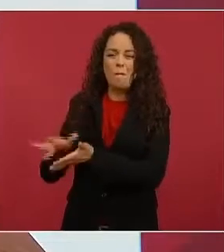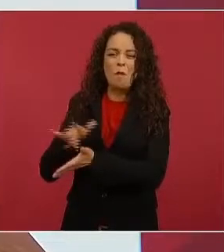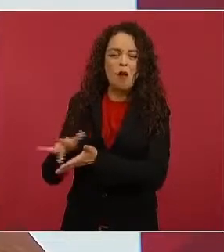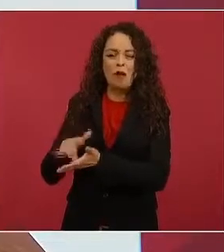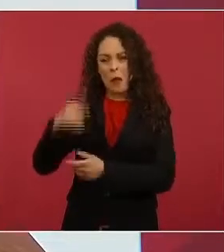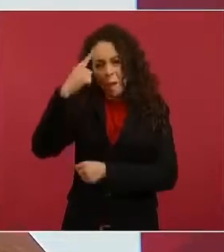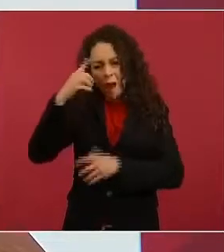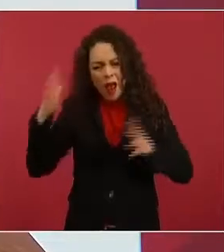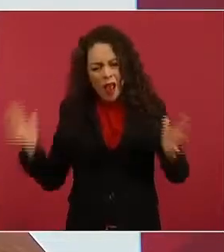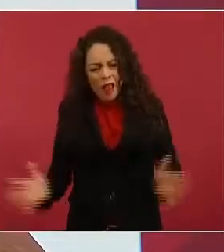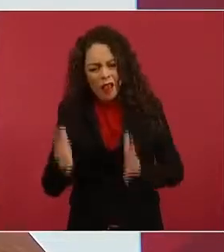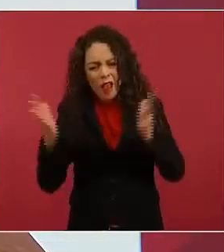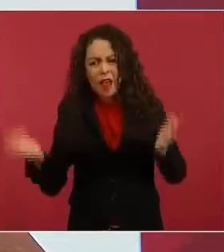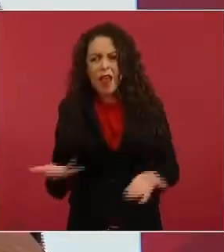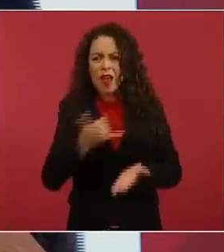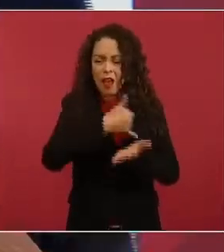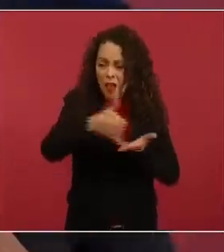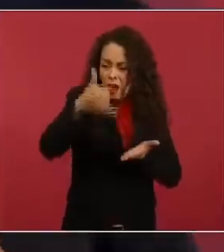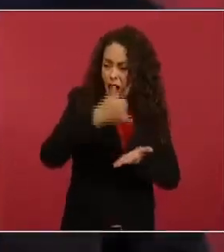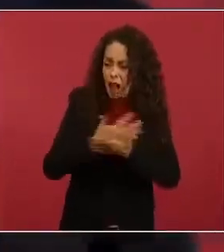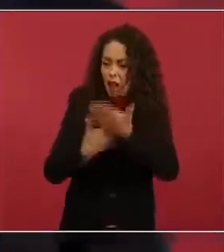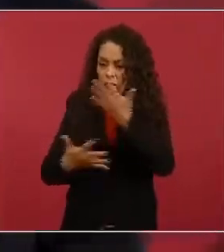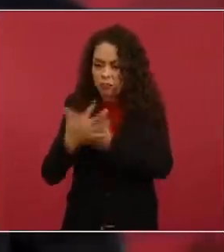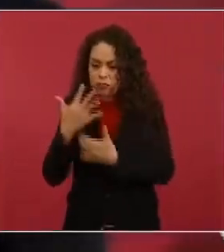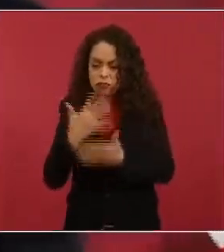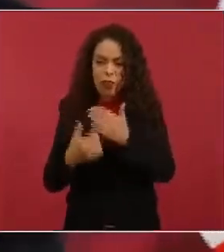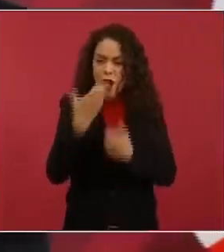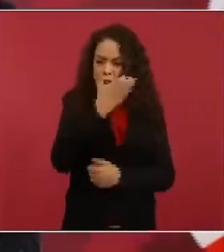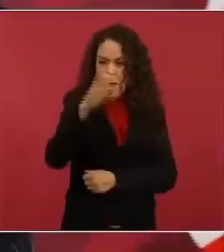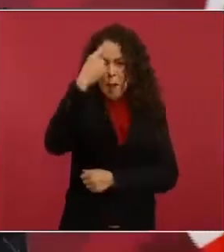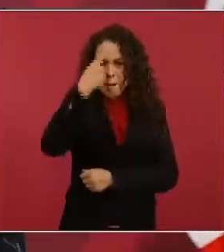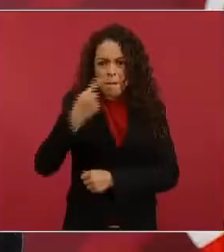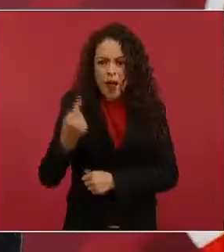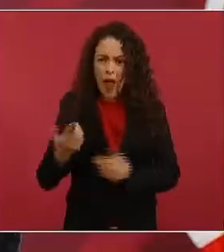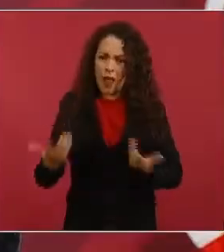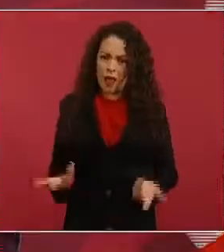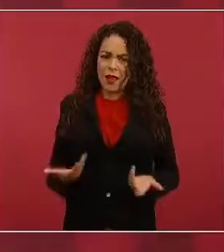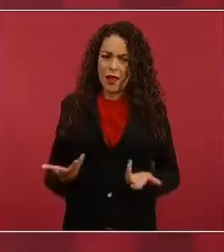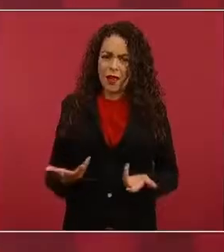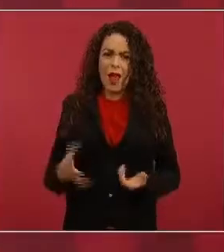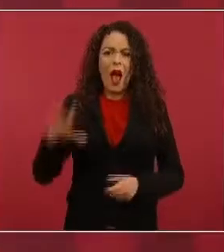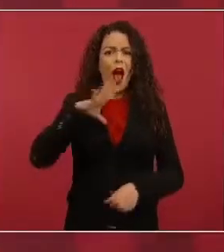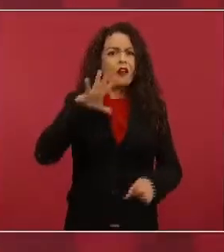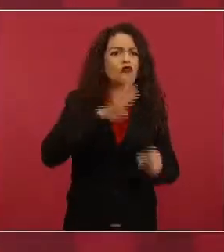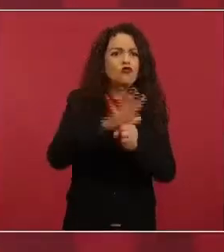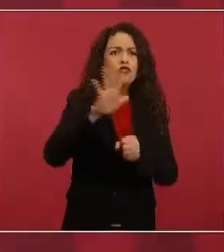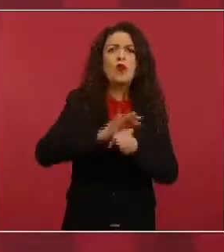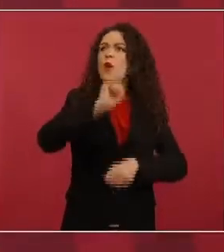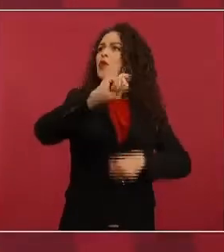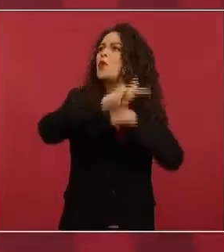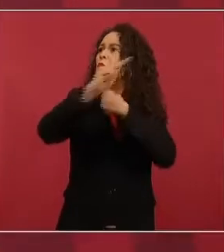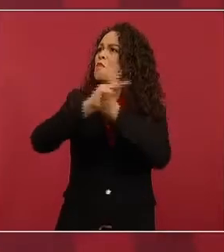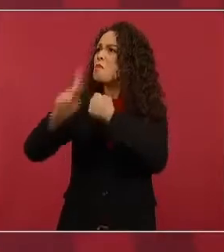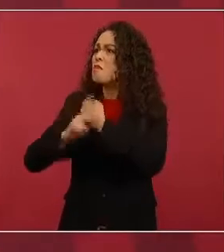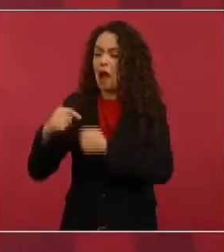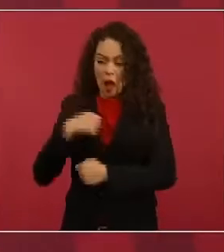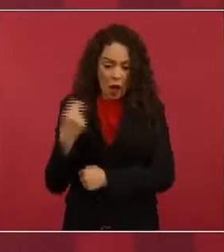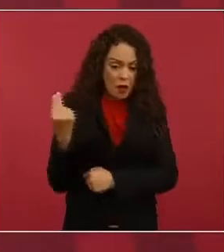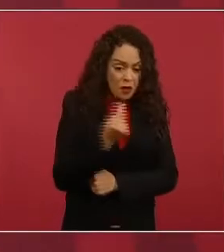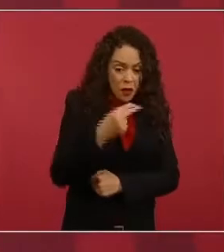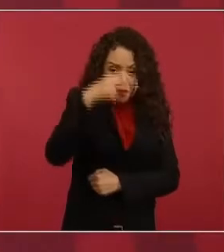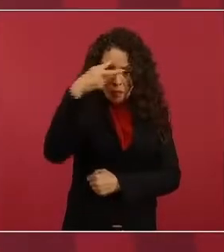el sector agropecuario? Si en un mundo globalizado podemos comprar lo que necesitemos